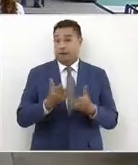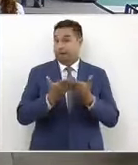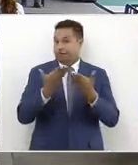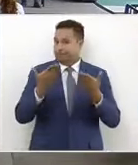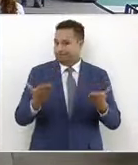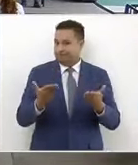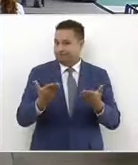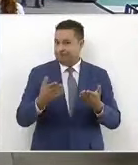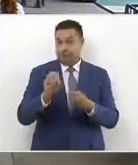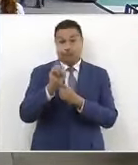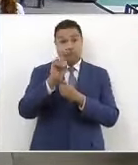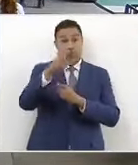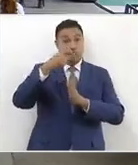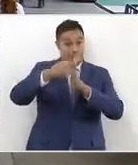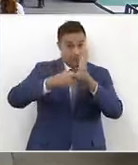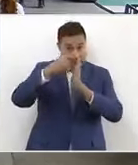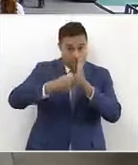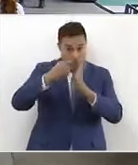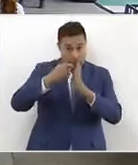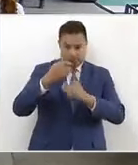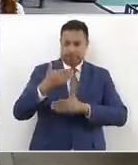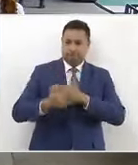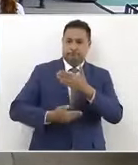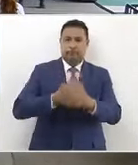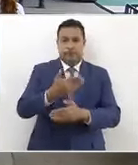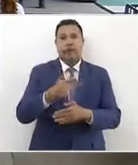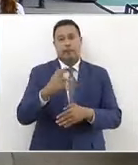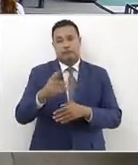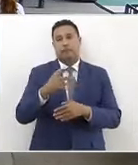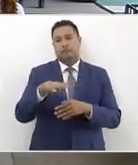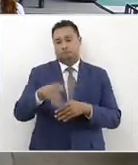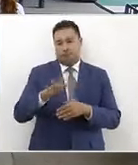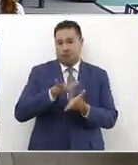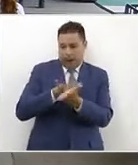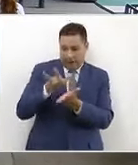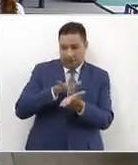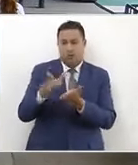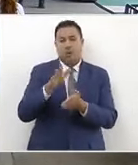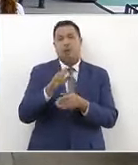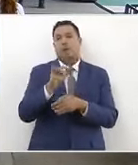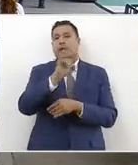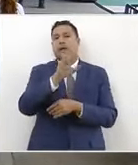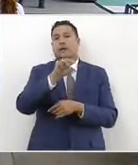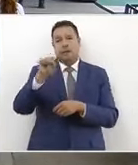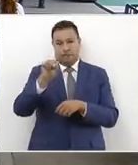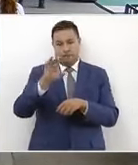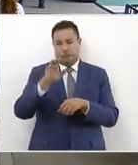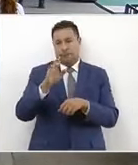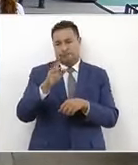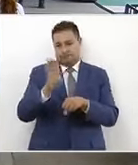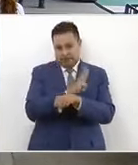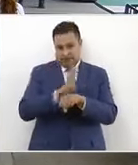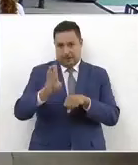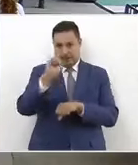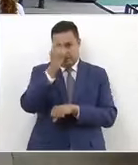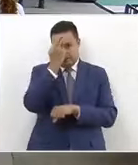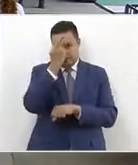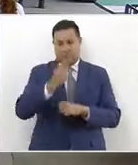Procedemos con la proyección del video. Avances del programa IMSS Bienestar en San Luis Potosí.